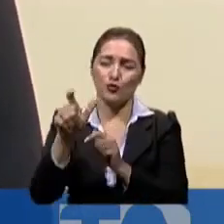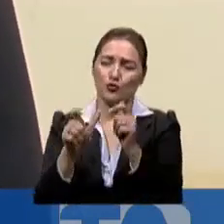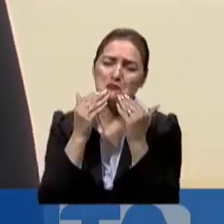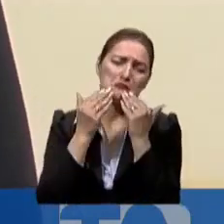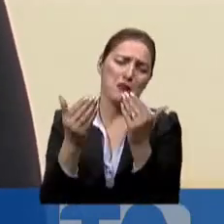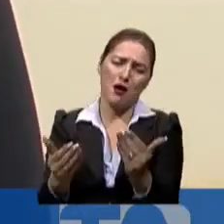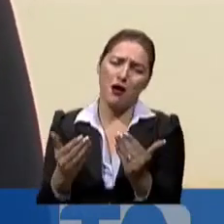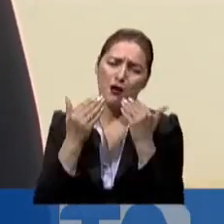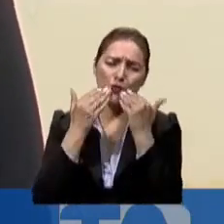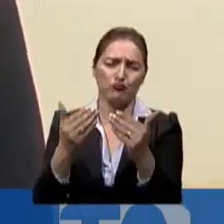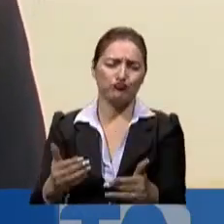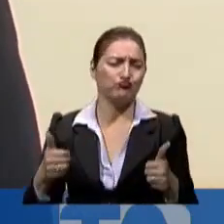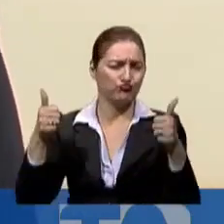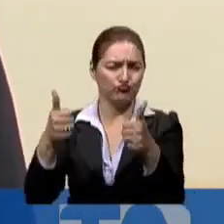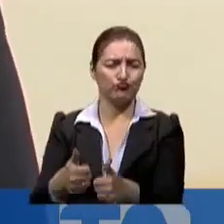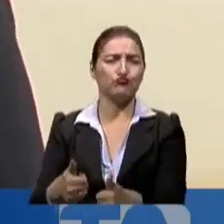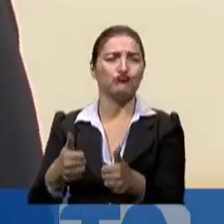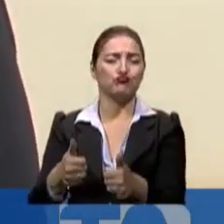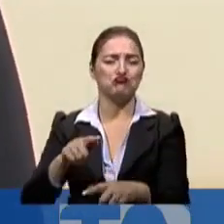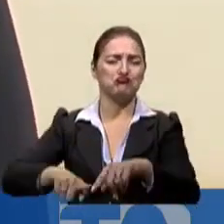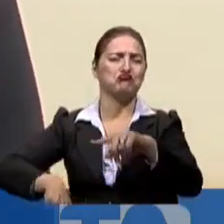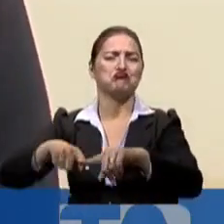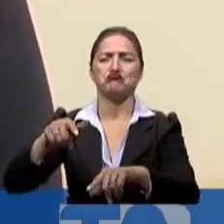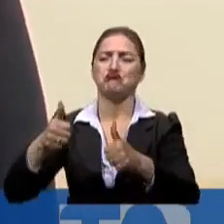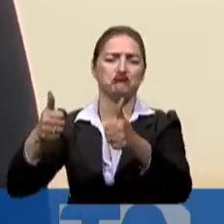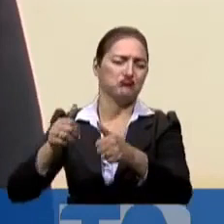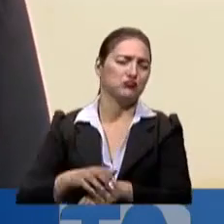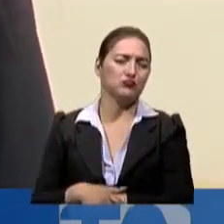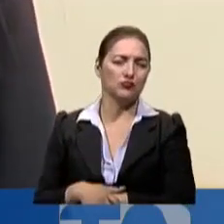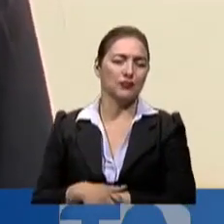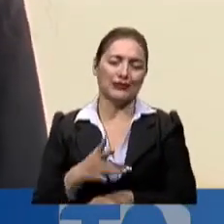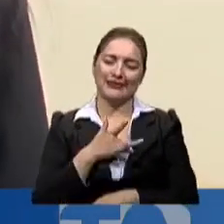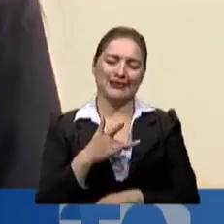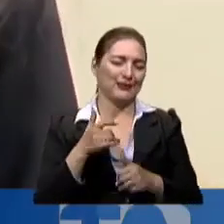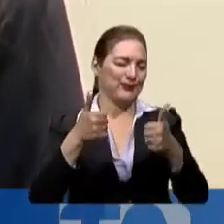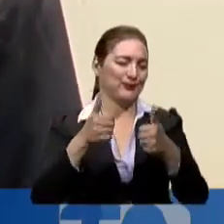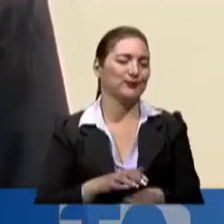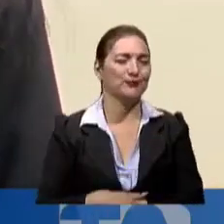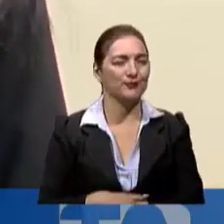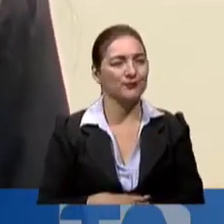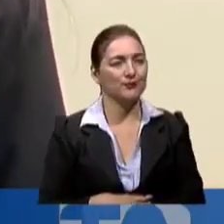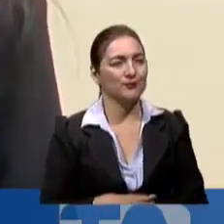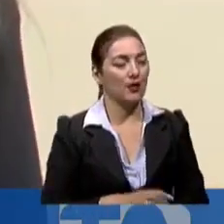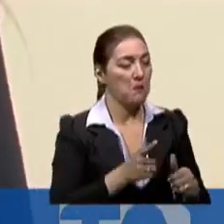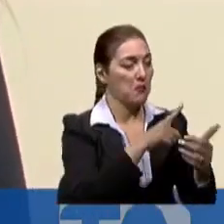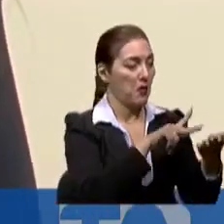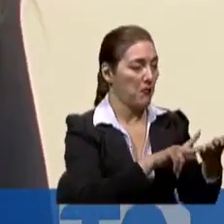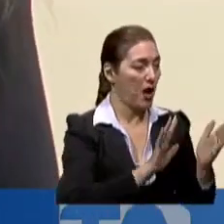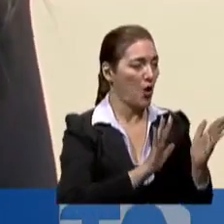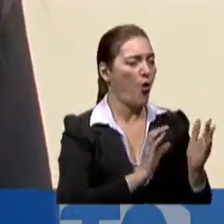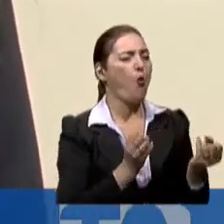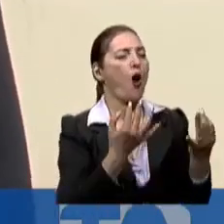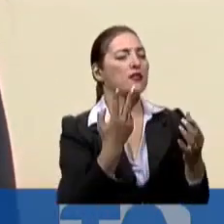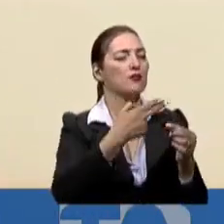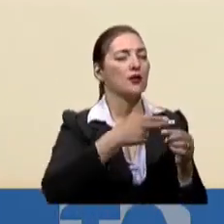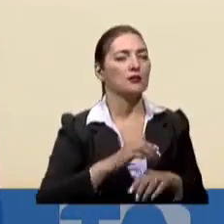personales super amigable y nos hemos sentido muy bien aquí es la primera vez que vienes Cuántas veces